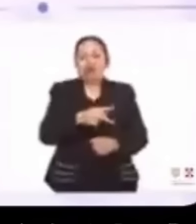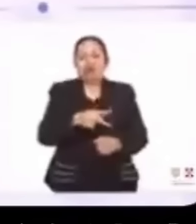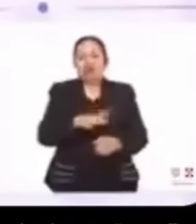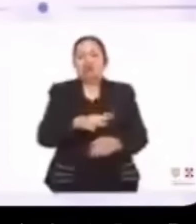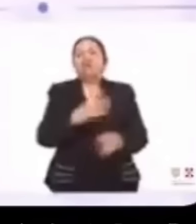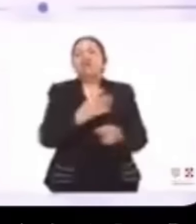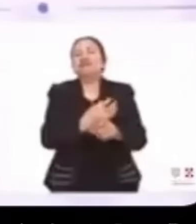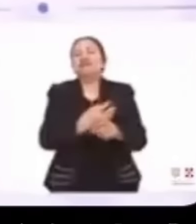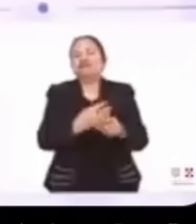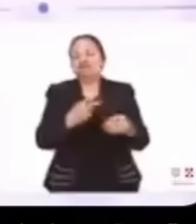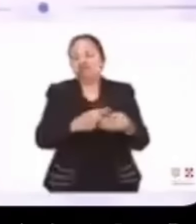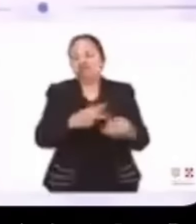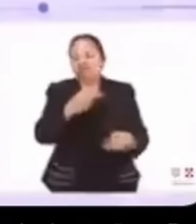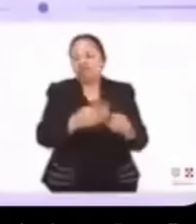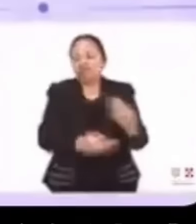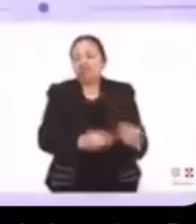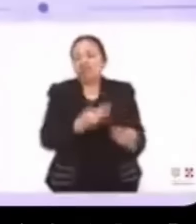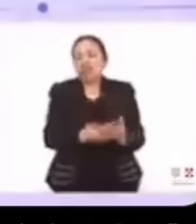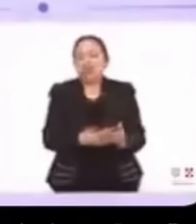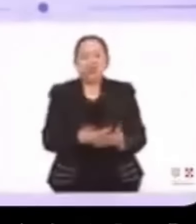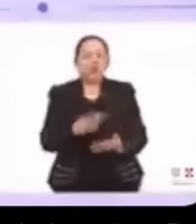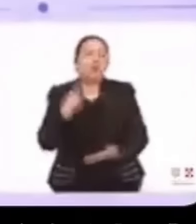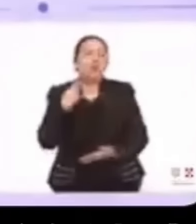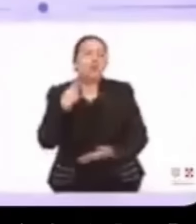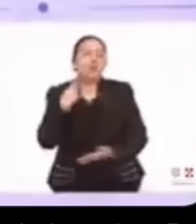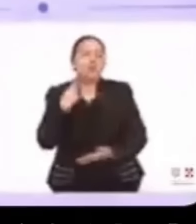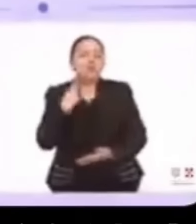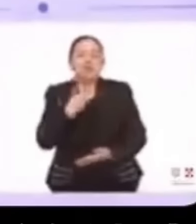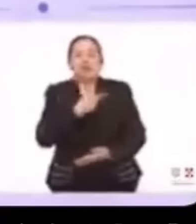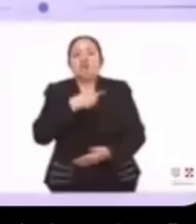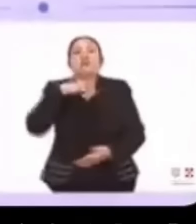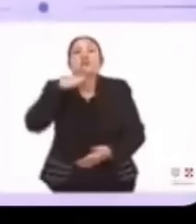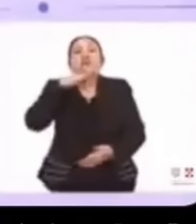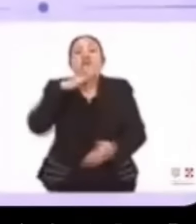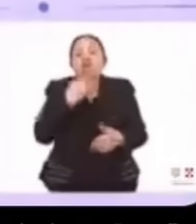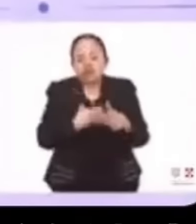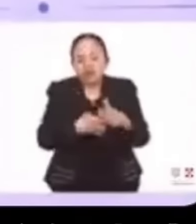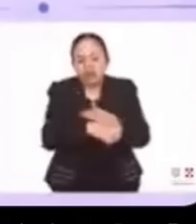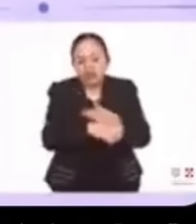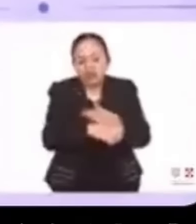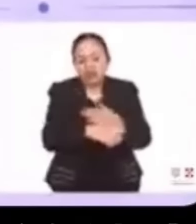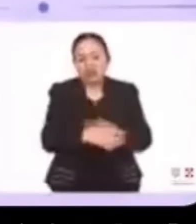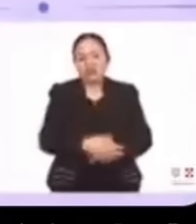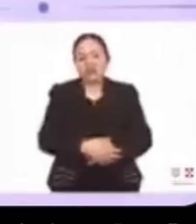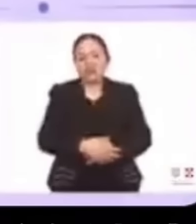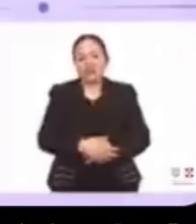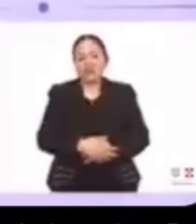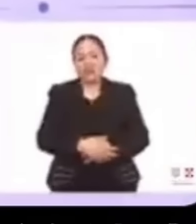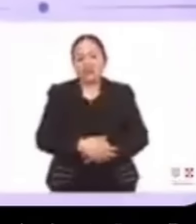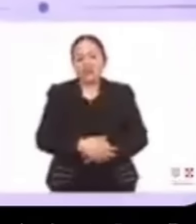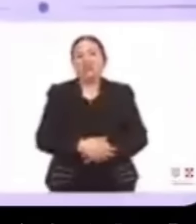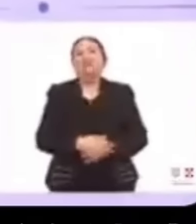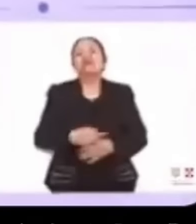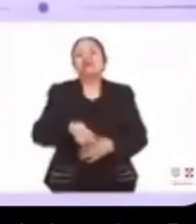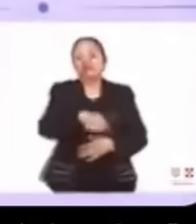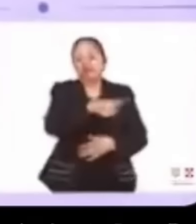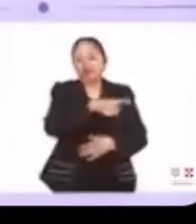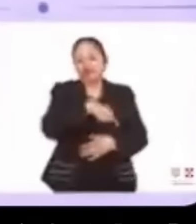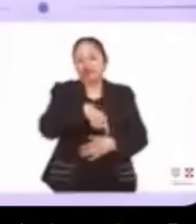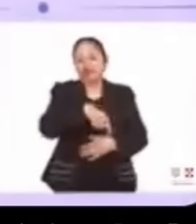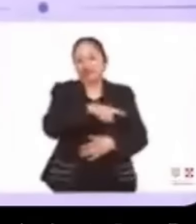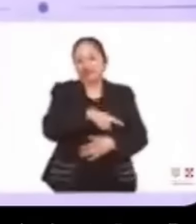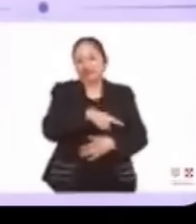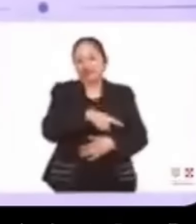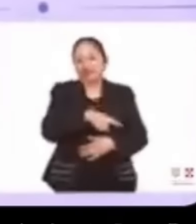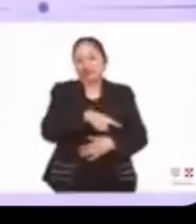programática y en su propuesta política. Solo la corrupción. Esencialmente, los une su